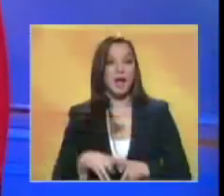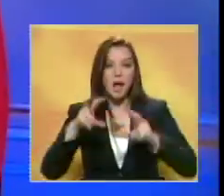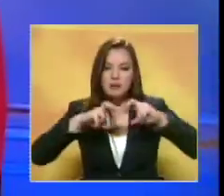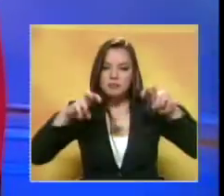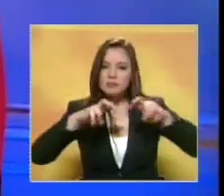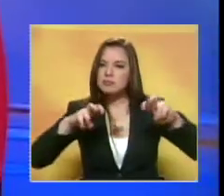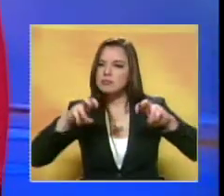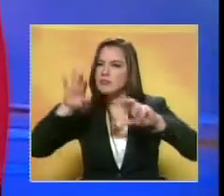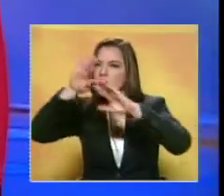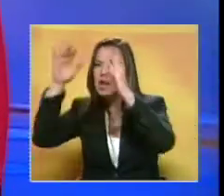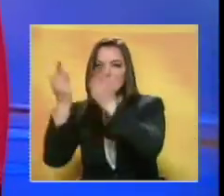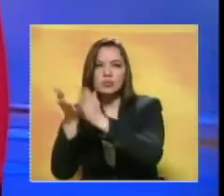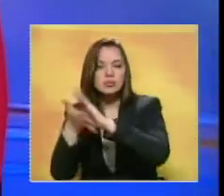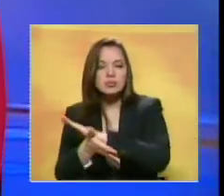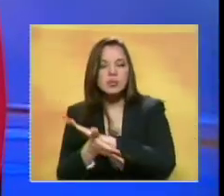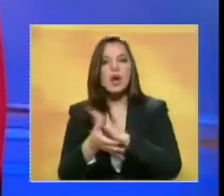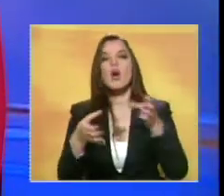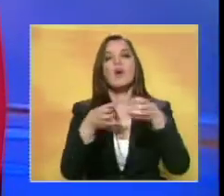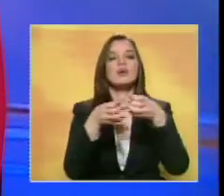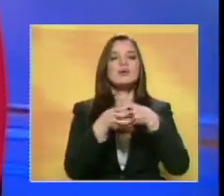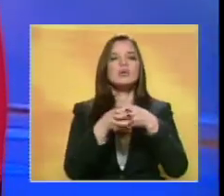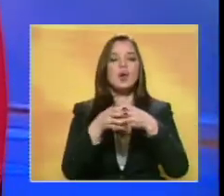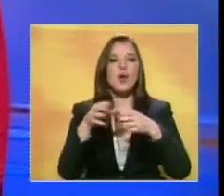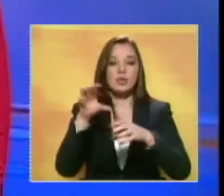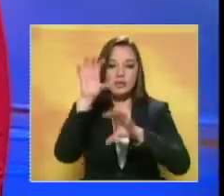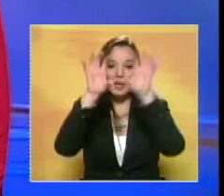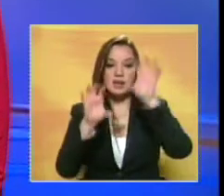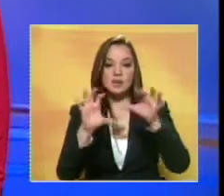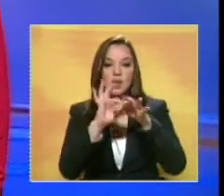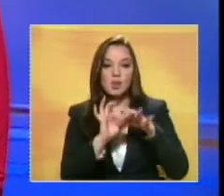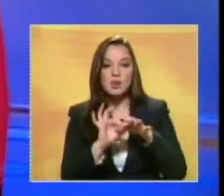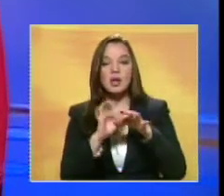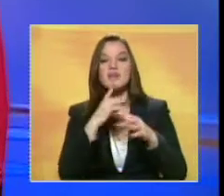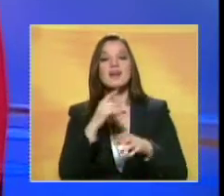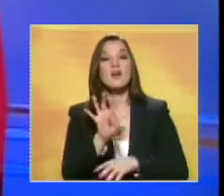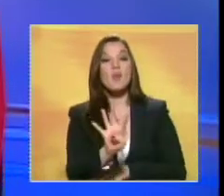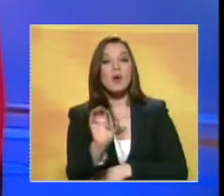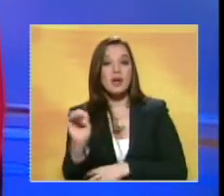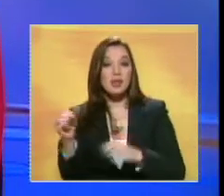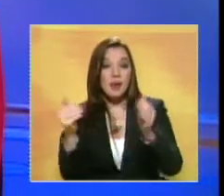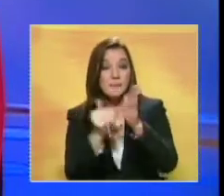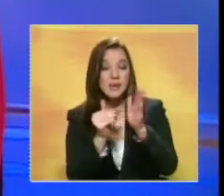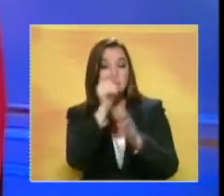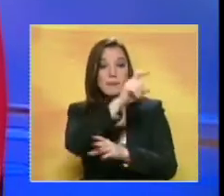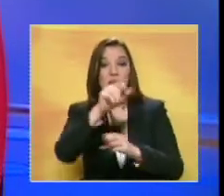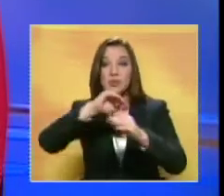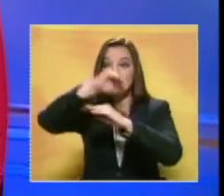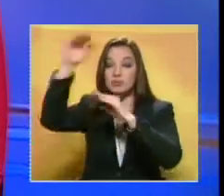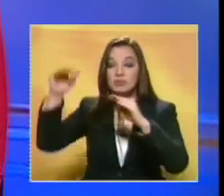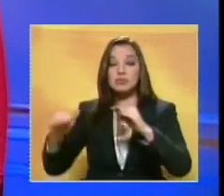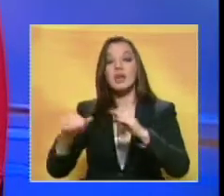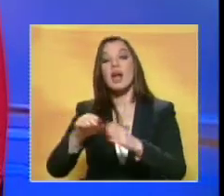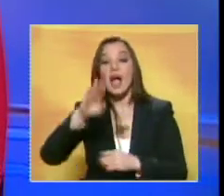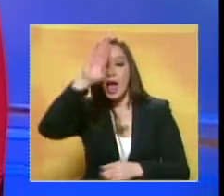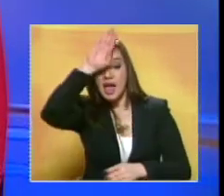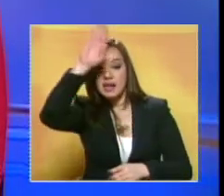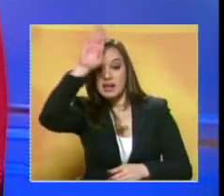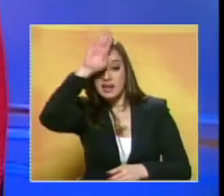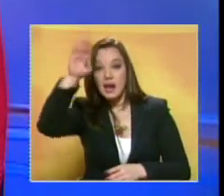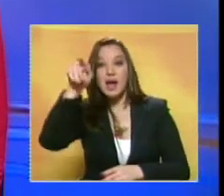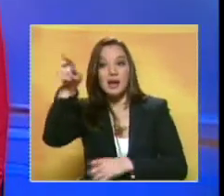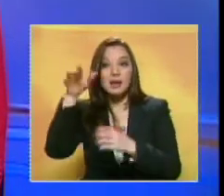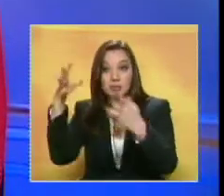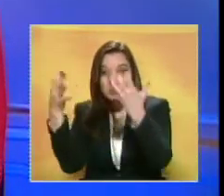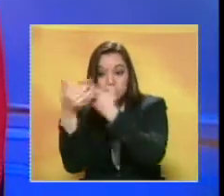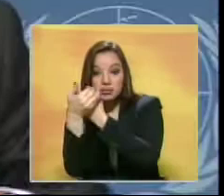Revisamos lo que pasa en el mundo. La Organización de Naciones Unidas dijo que al menos 40.000 personas siguen atrapadas en montañas al norte de Irak tras el avance del Estado Islámico en la